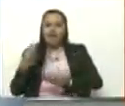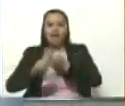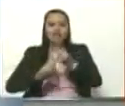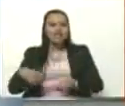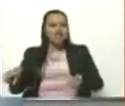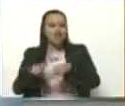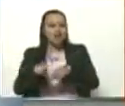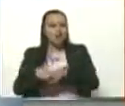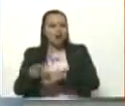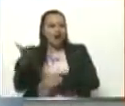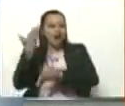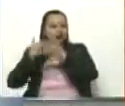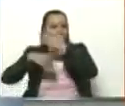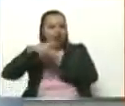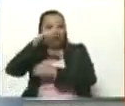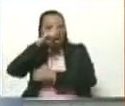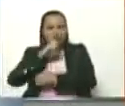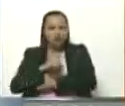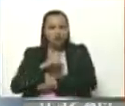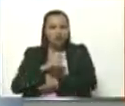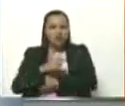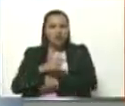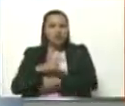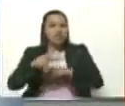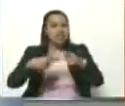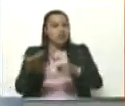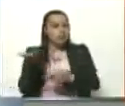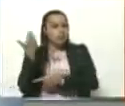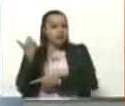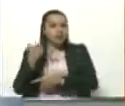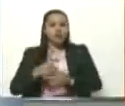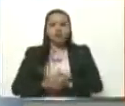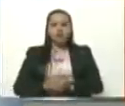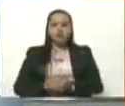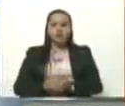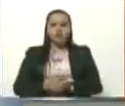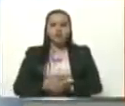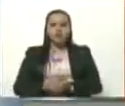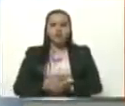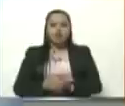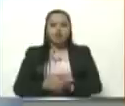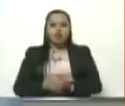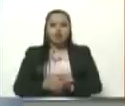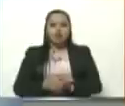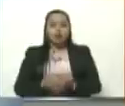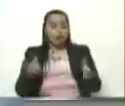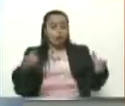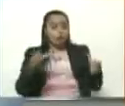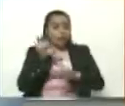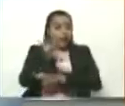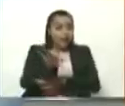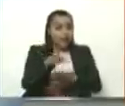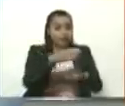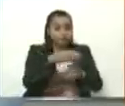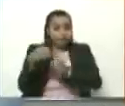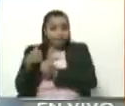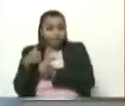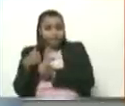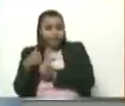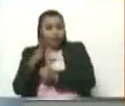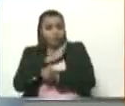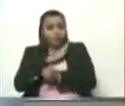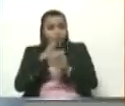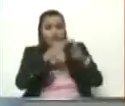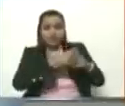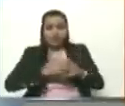fue durante las décadas del siglo pasado una colonia alexa da de facto a